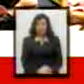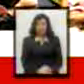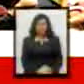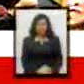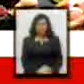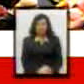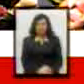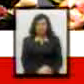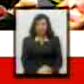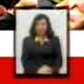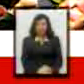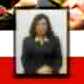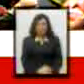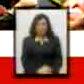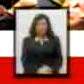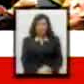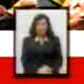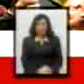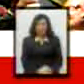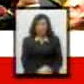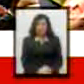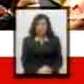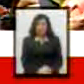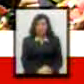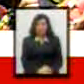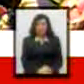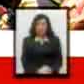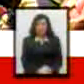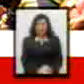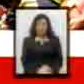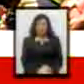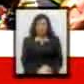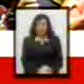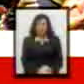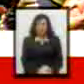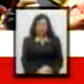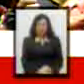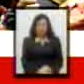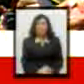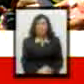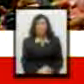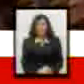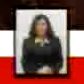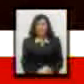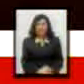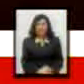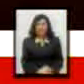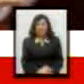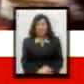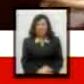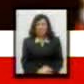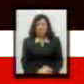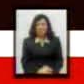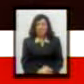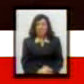gracias un instante un instante por favor eh Para que porque después perdemos la noción de las preguntas Qué les